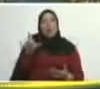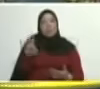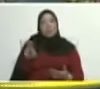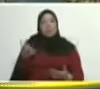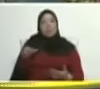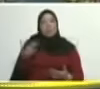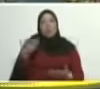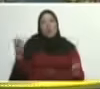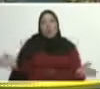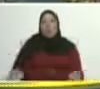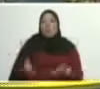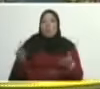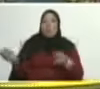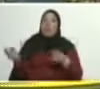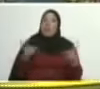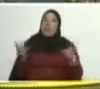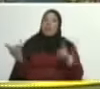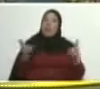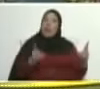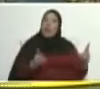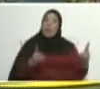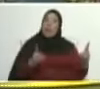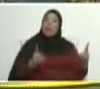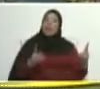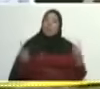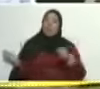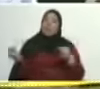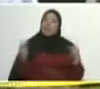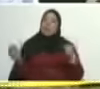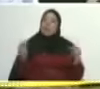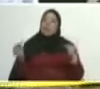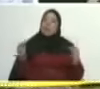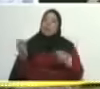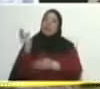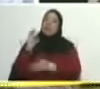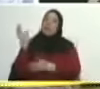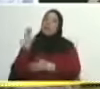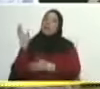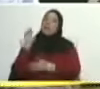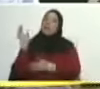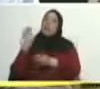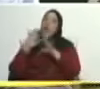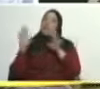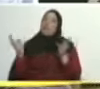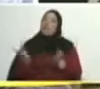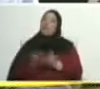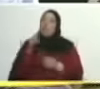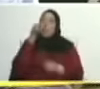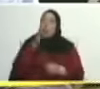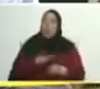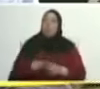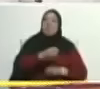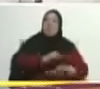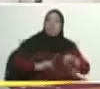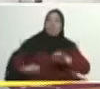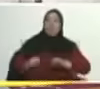vamos a promover ese debate. Asamblea Social Mundial, movimientos